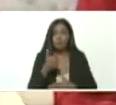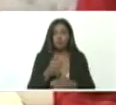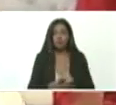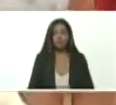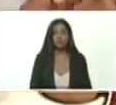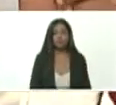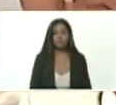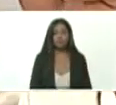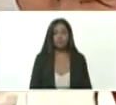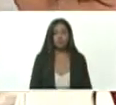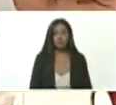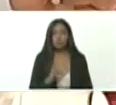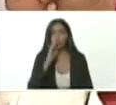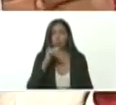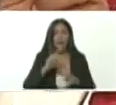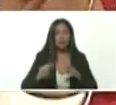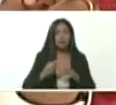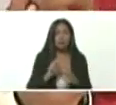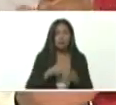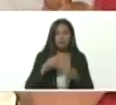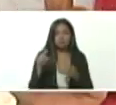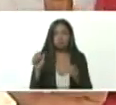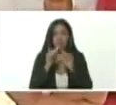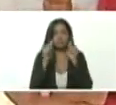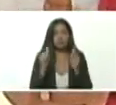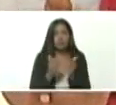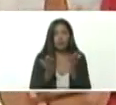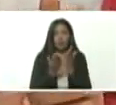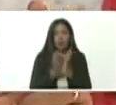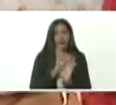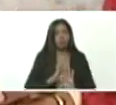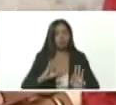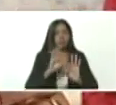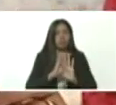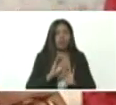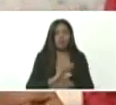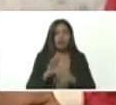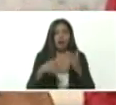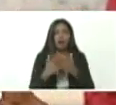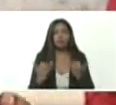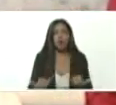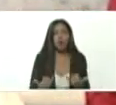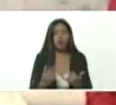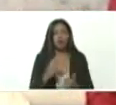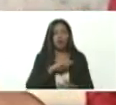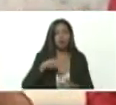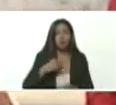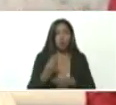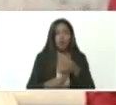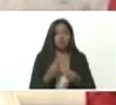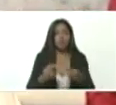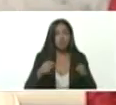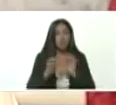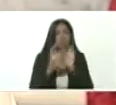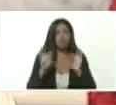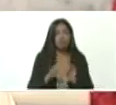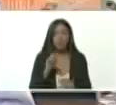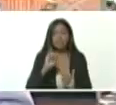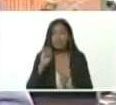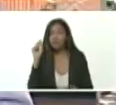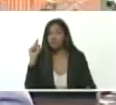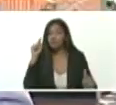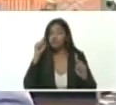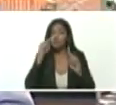Que ningún niño se nos quede fuera del sistema escolar. Así es. Hasta ahora, presidente, hemos rescatado... Eso es una